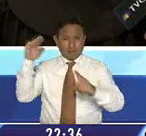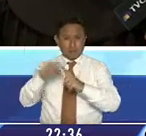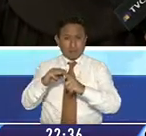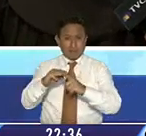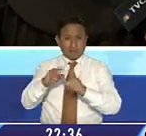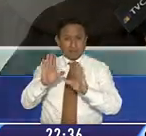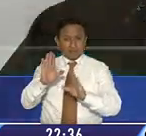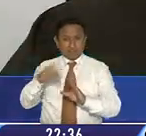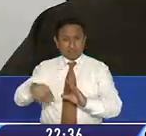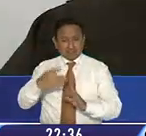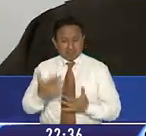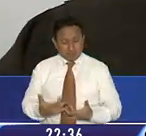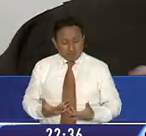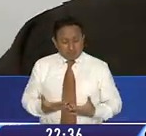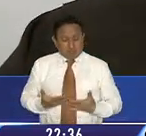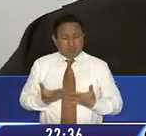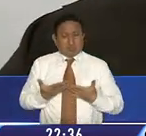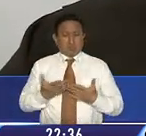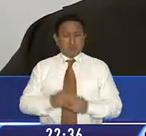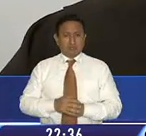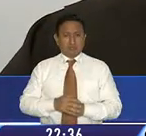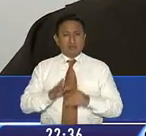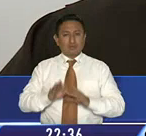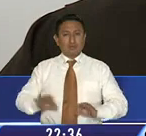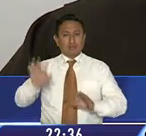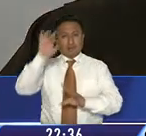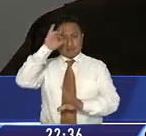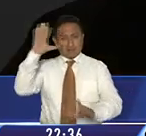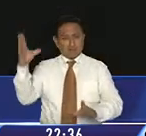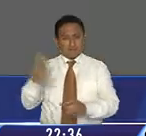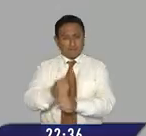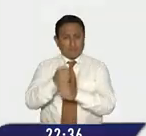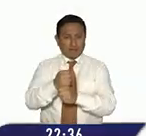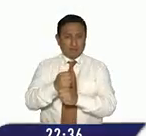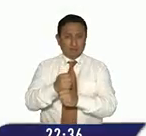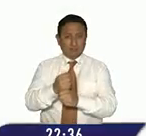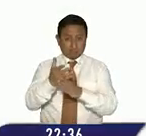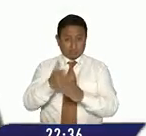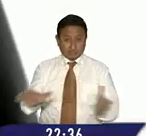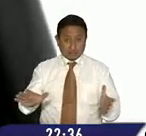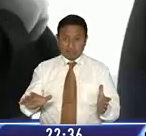decir que tenemos que tener fe, que no todo está acabado.